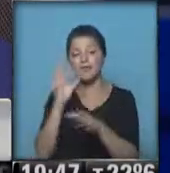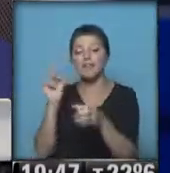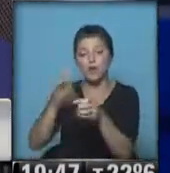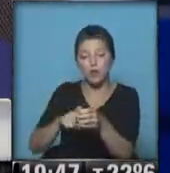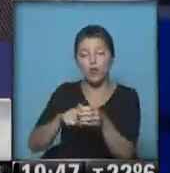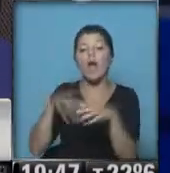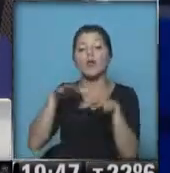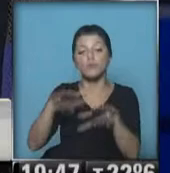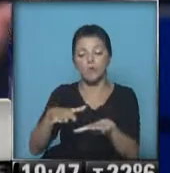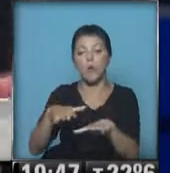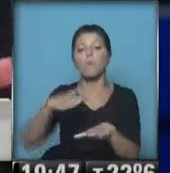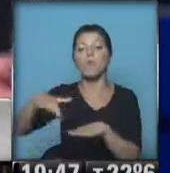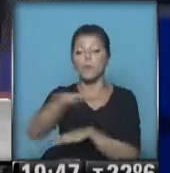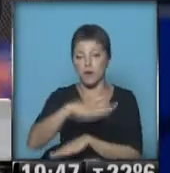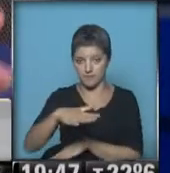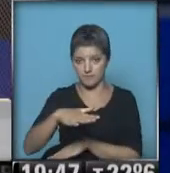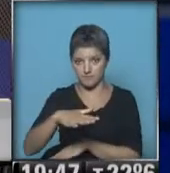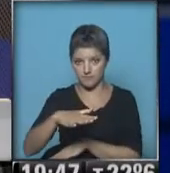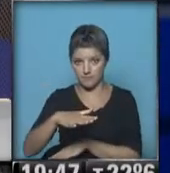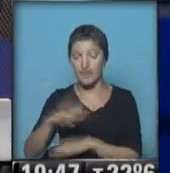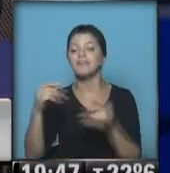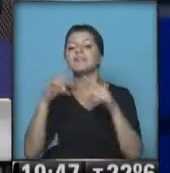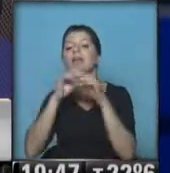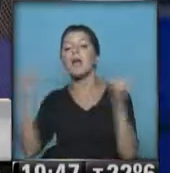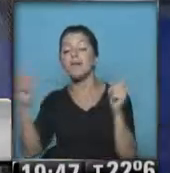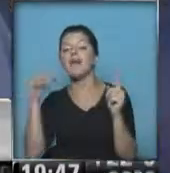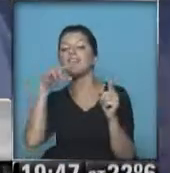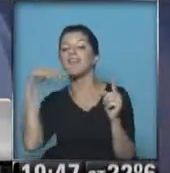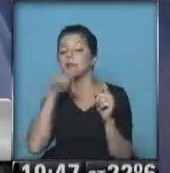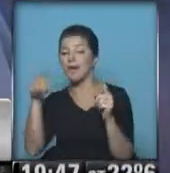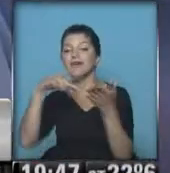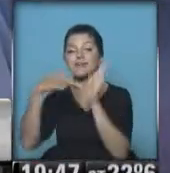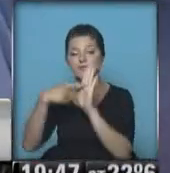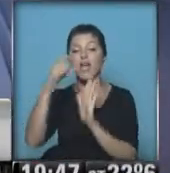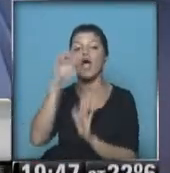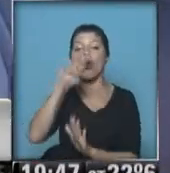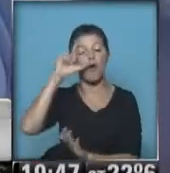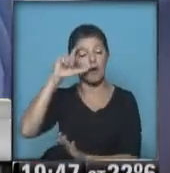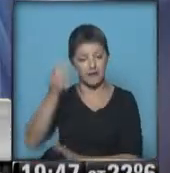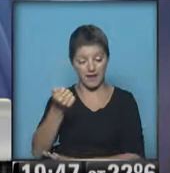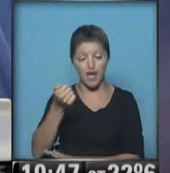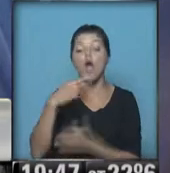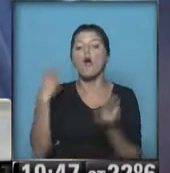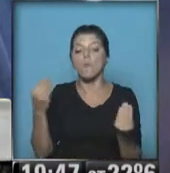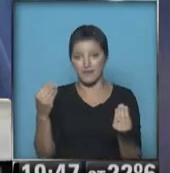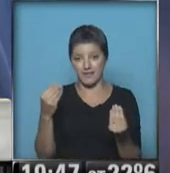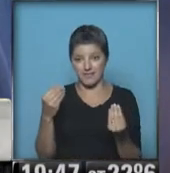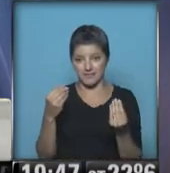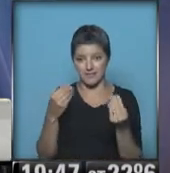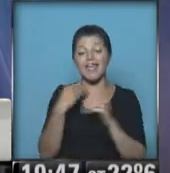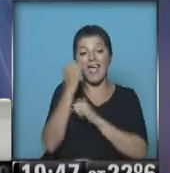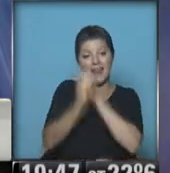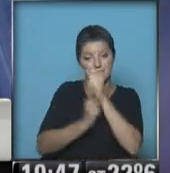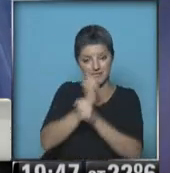Popular. Se lo conoce como el caso Gürtel. Gürtel en alemán significa correa o cinturón, porque justamente el empresario que estaba